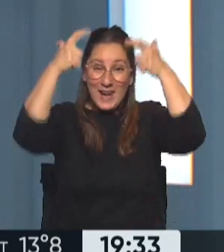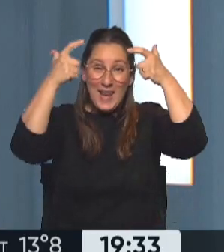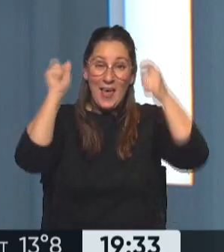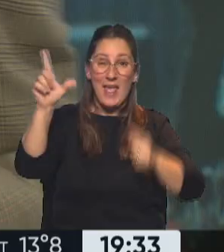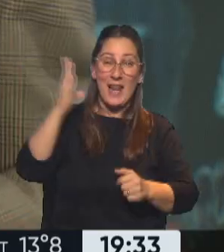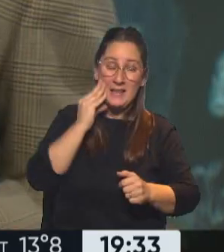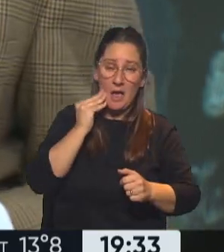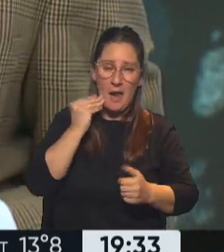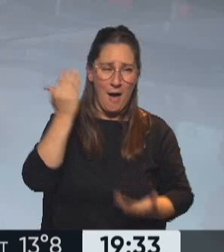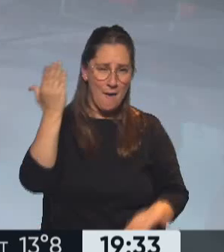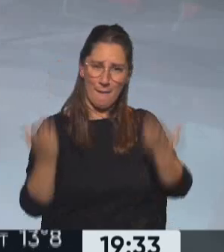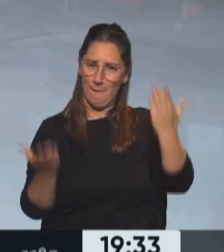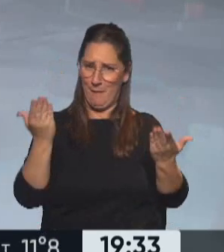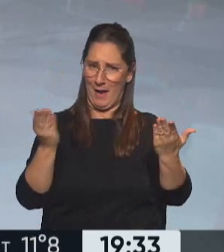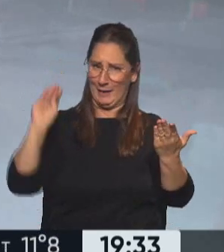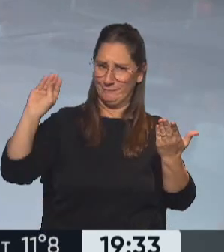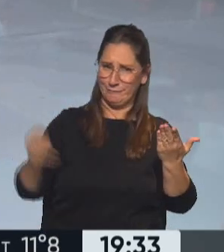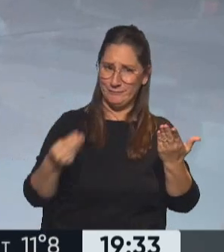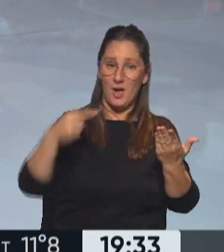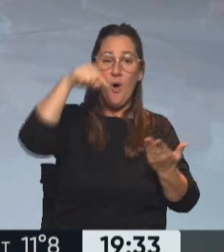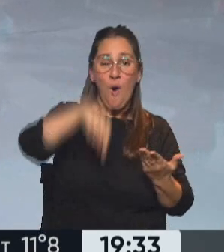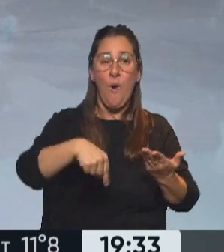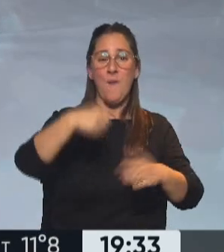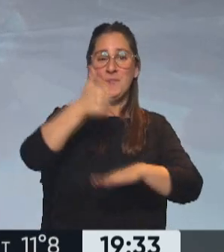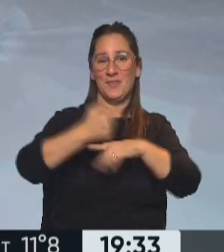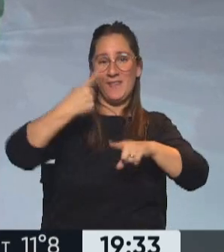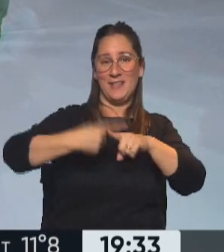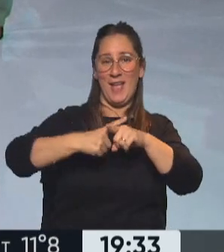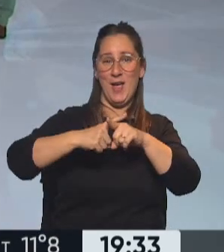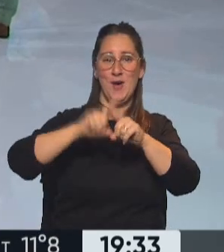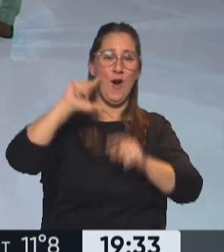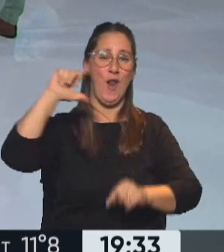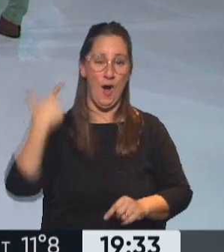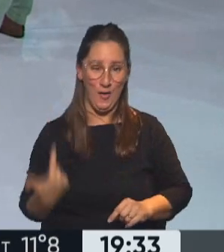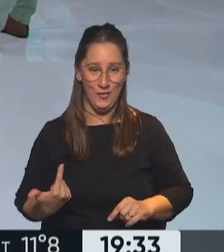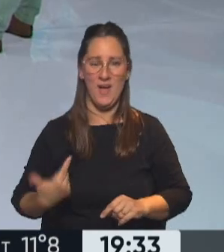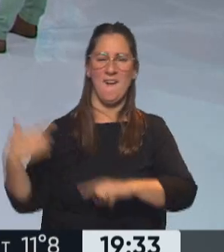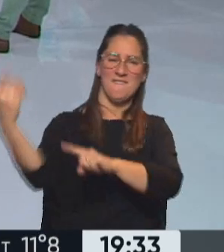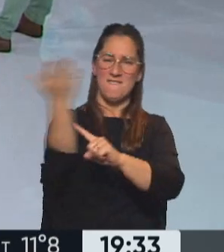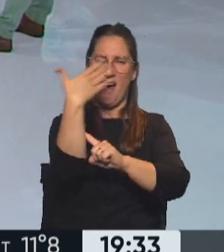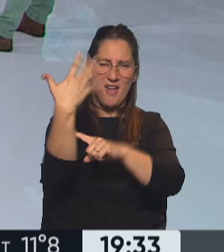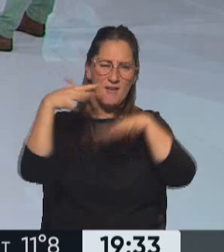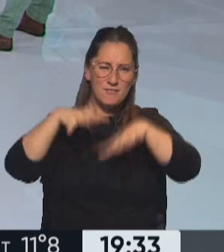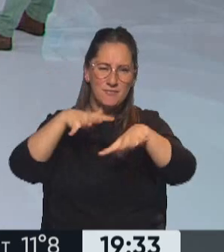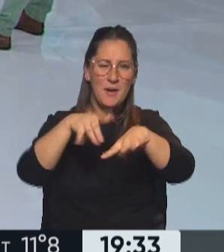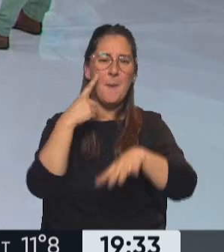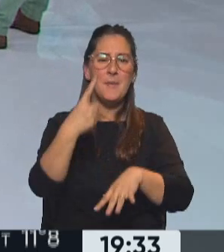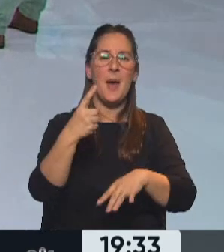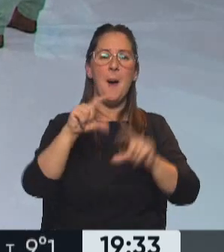Porque además coincide con el Londres, claro. Pero el festejo fue este. Mirá el banderazo. La escaloneta, mira la